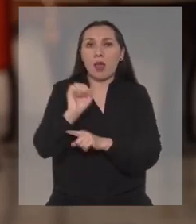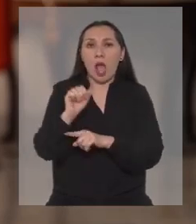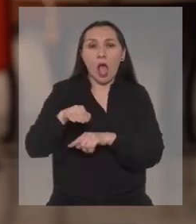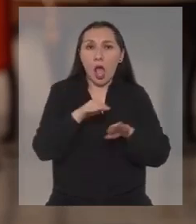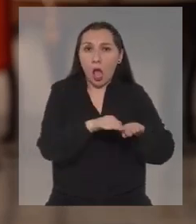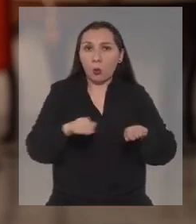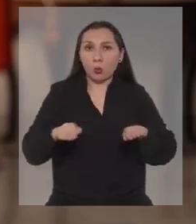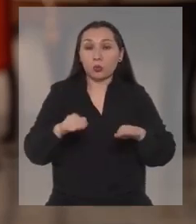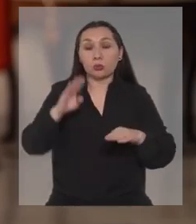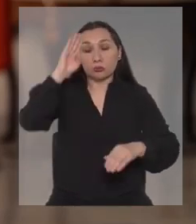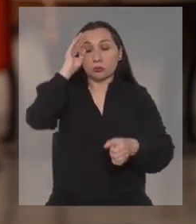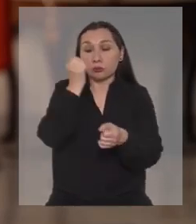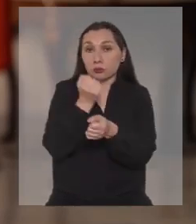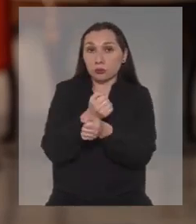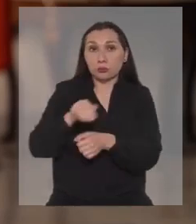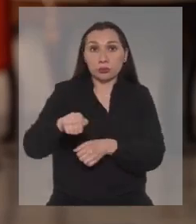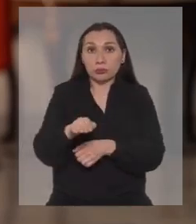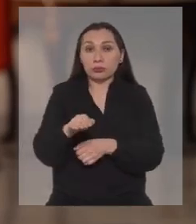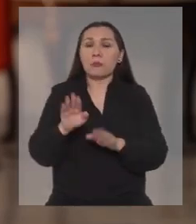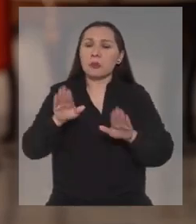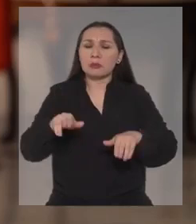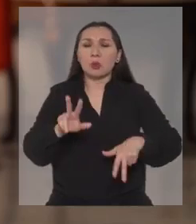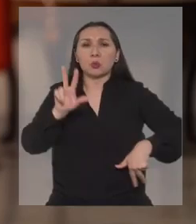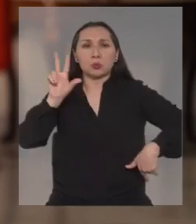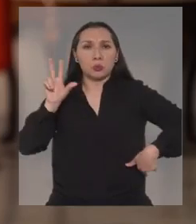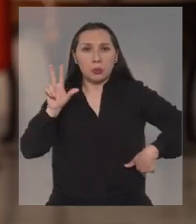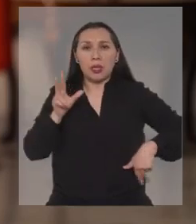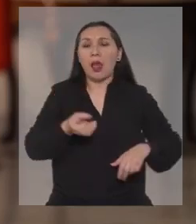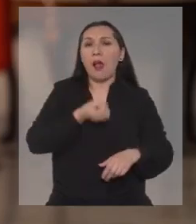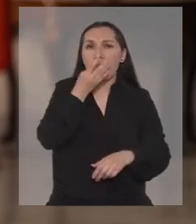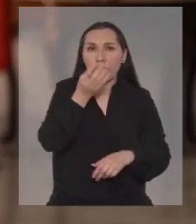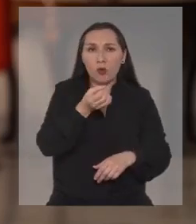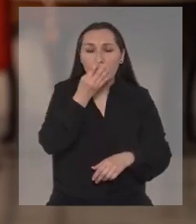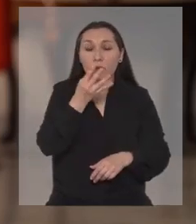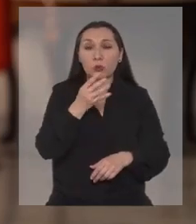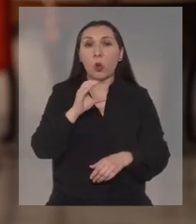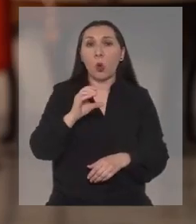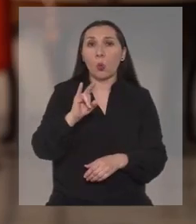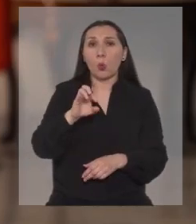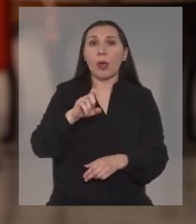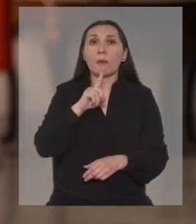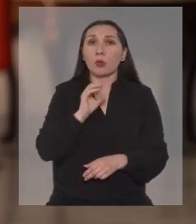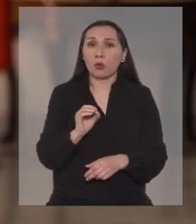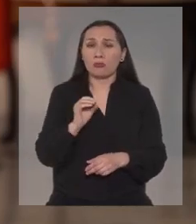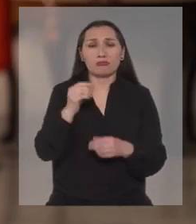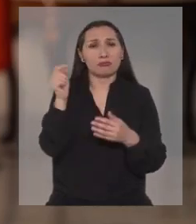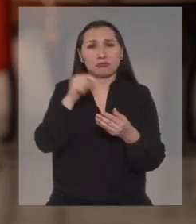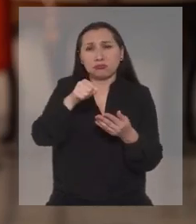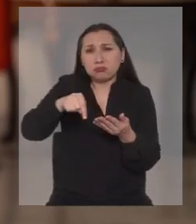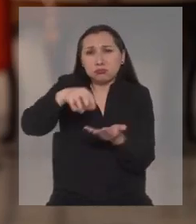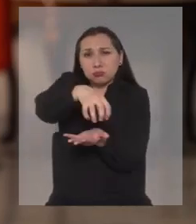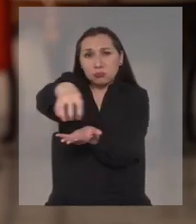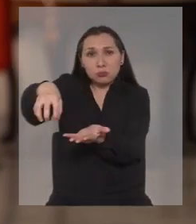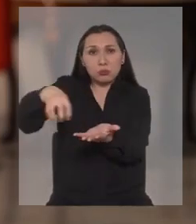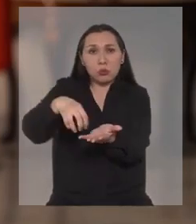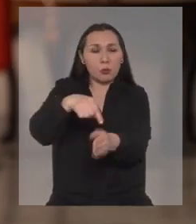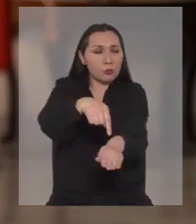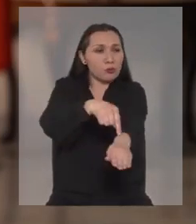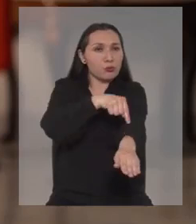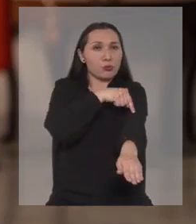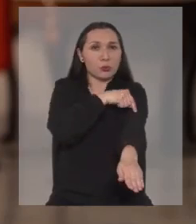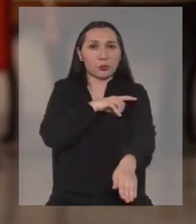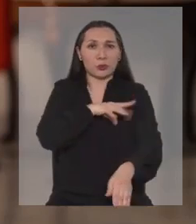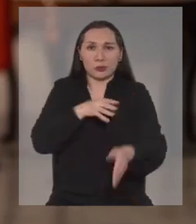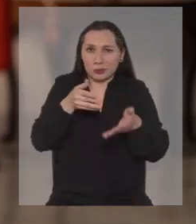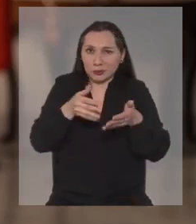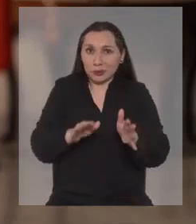policiales como ya lo hicimos en yumbel en la Florida o en curepto entre muchas otras comunas a lo largo de